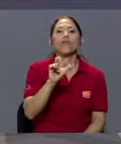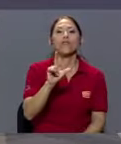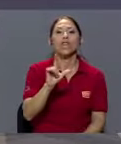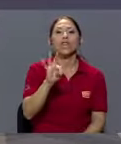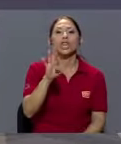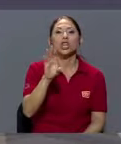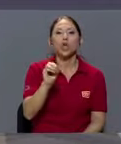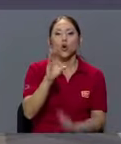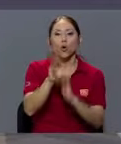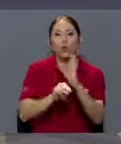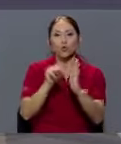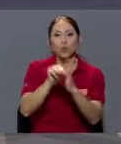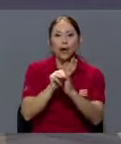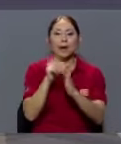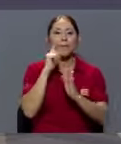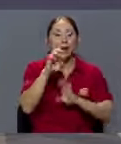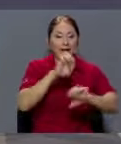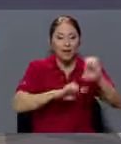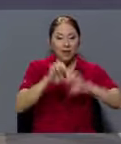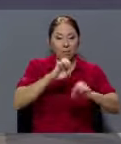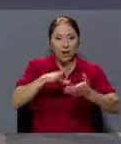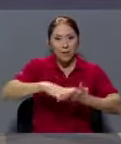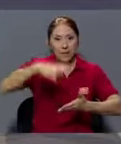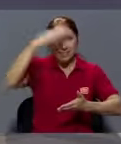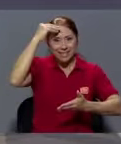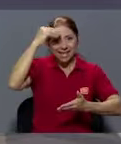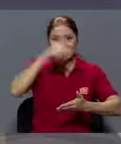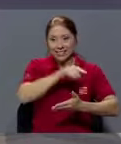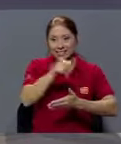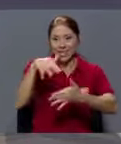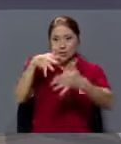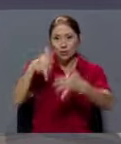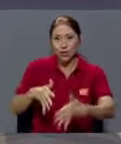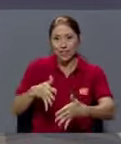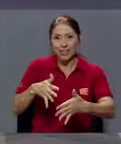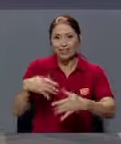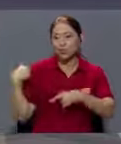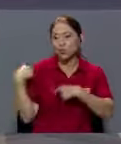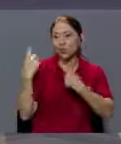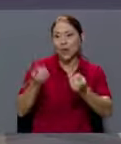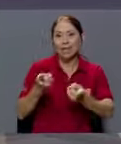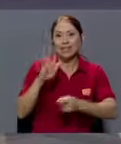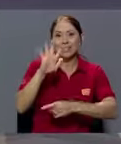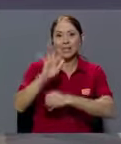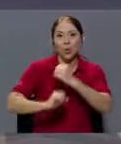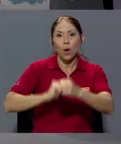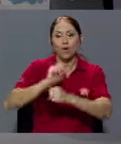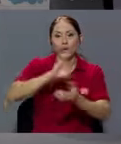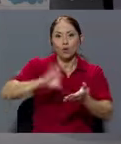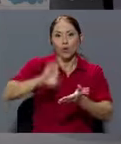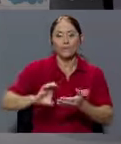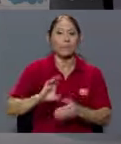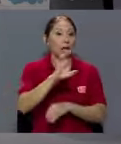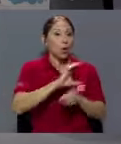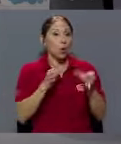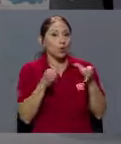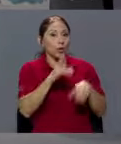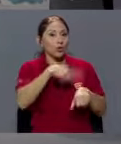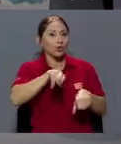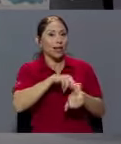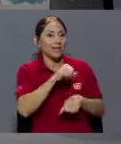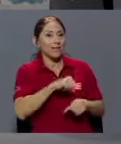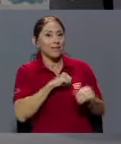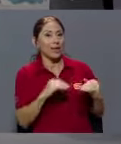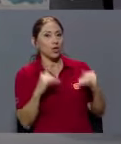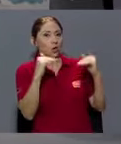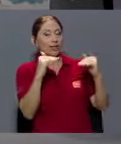curricular para evaluar esos aprendizajes que los estudiantes durante 5 años han desarrollado en secundaria. El Consejo Nacional de